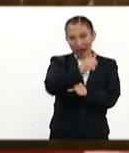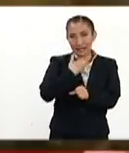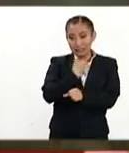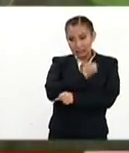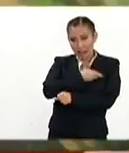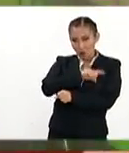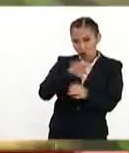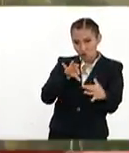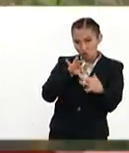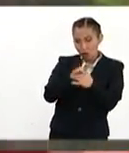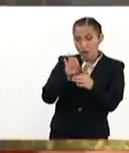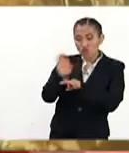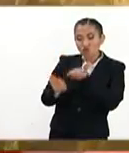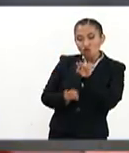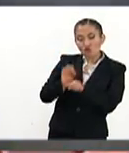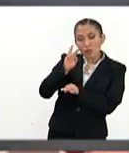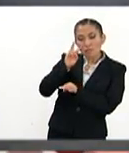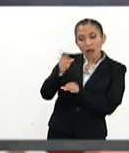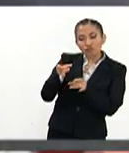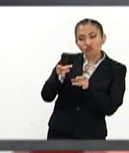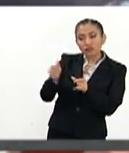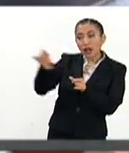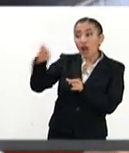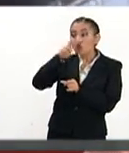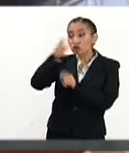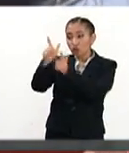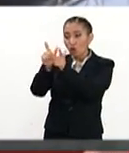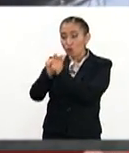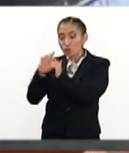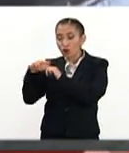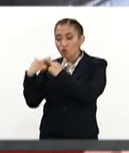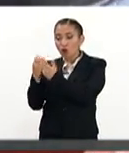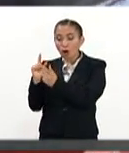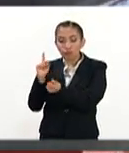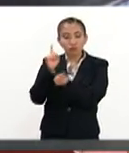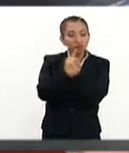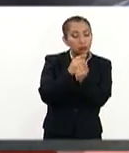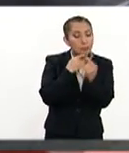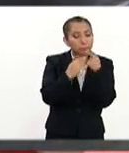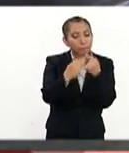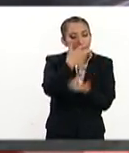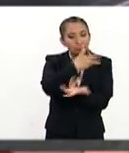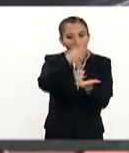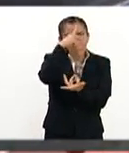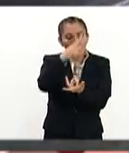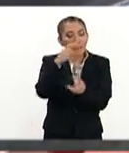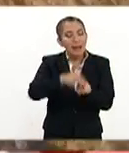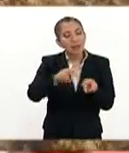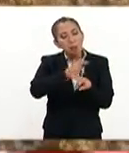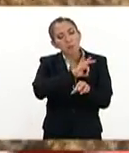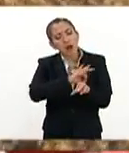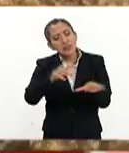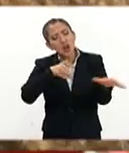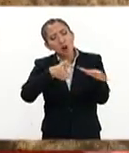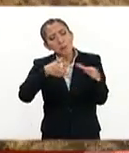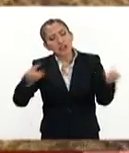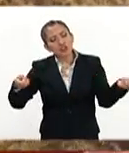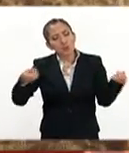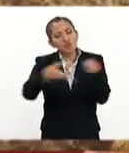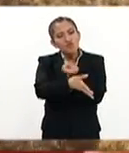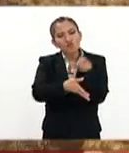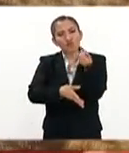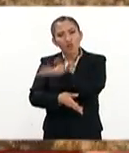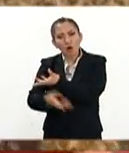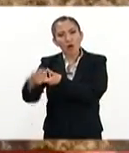Sanidad, Inocuidad y Calidad, informó que un grupo de rusos se reunió con su contraparte mexicana para analizar las posibilidades de intercambio